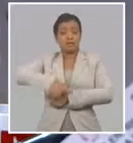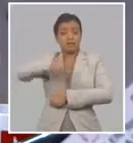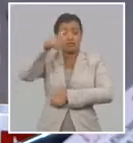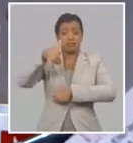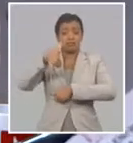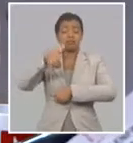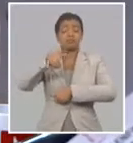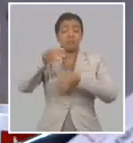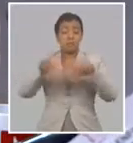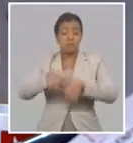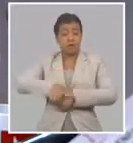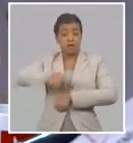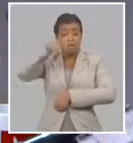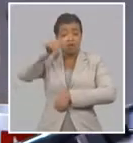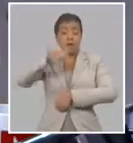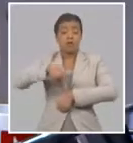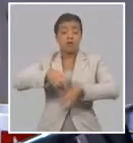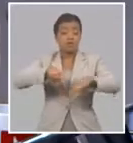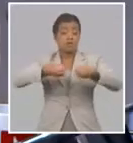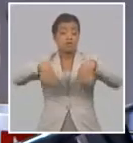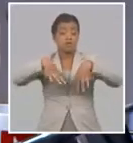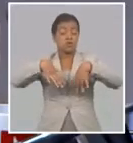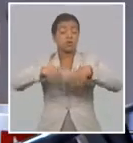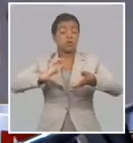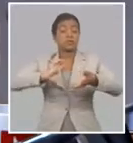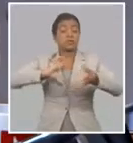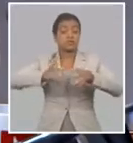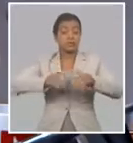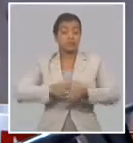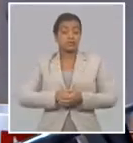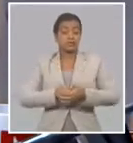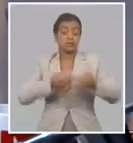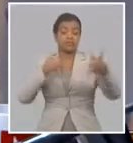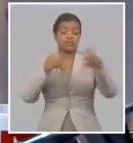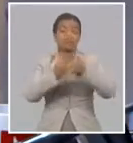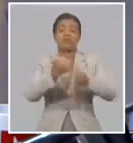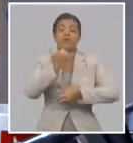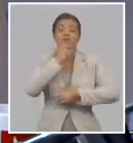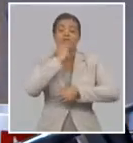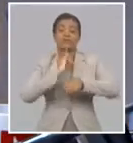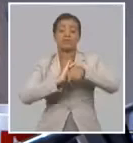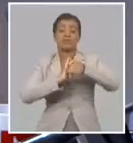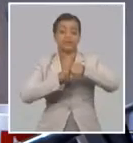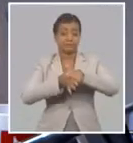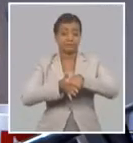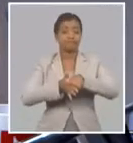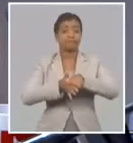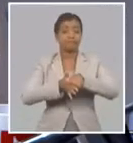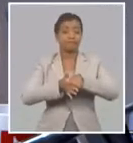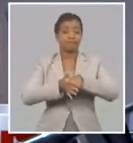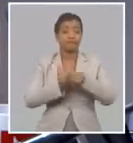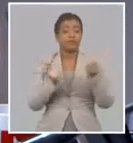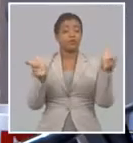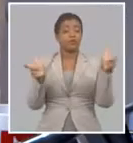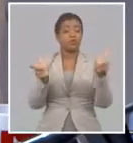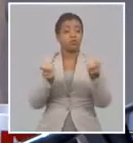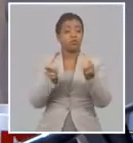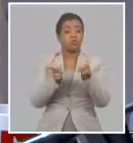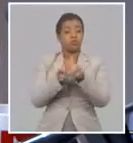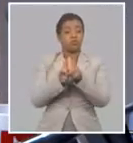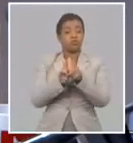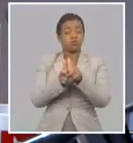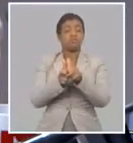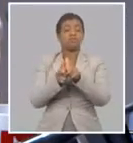pasa por una situación muy compleja el impacto la cob y 19 ha conllevado a una disminución drástica de